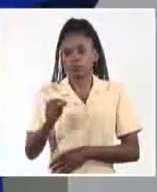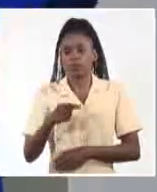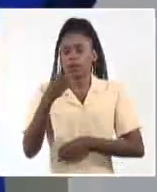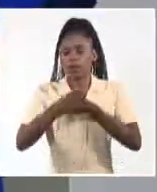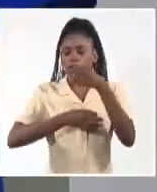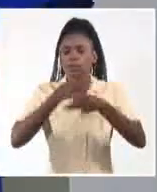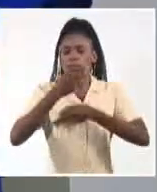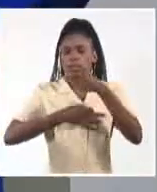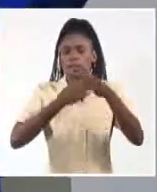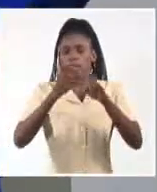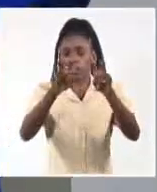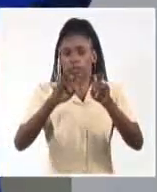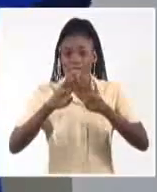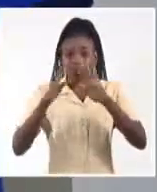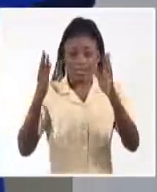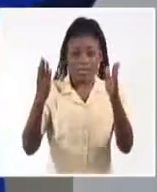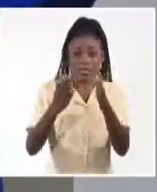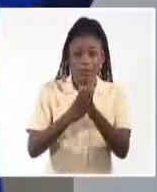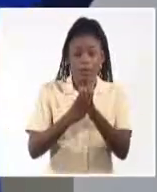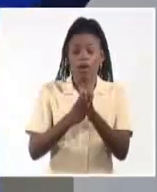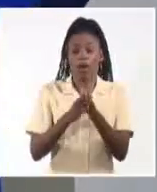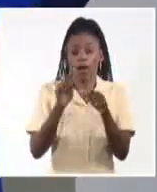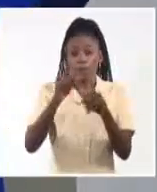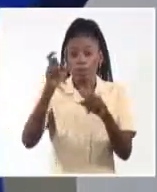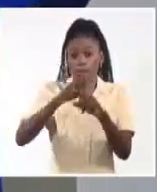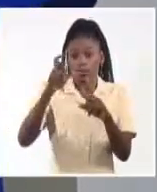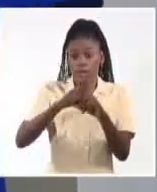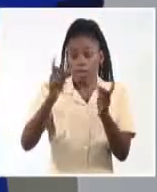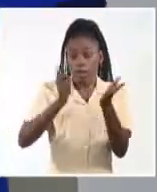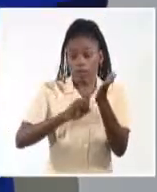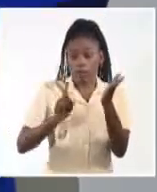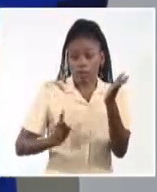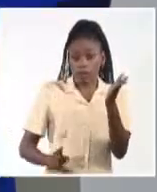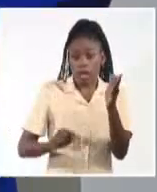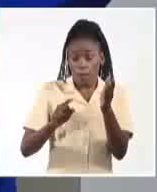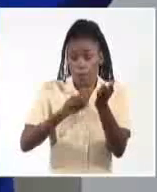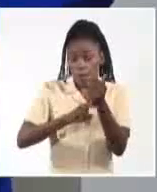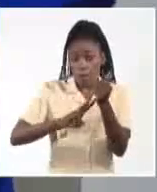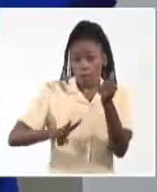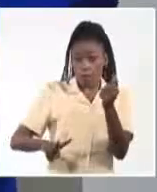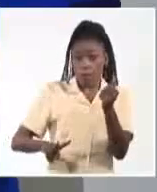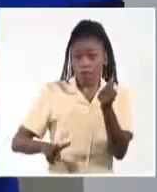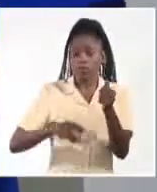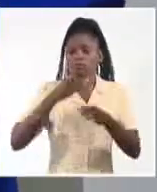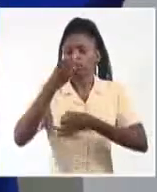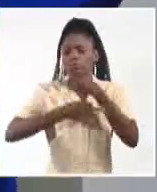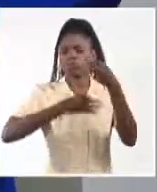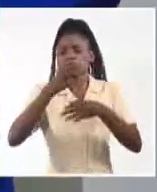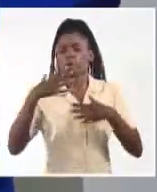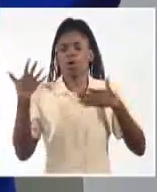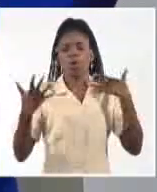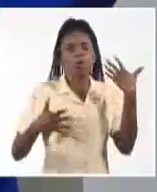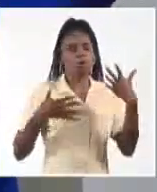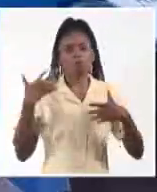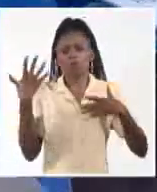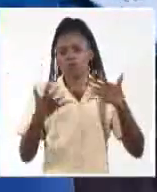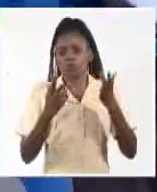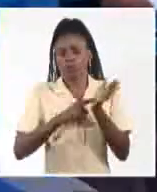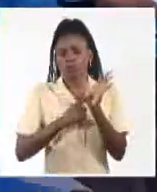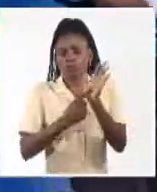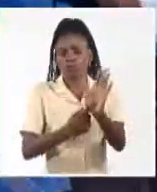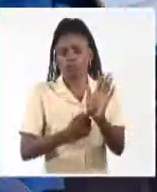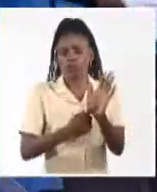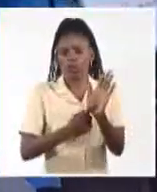Jiménez, secretario general del Sindicato de Trabajadores de Energía y Minas en la provincia, habló del orgullo que representan para el sector